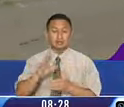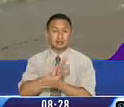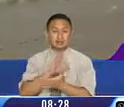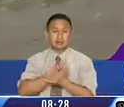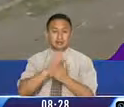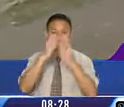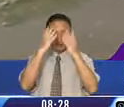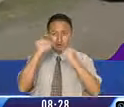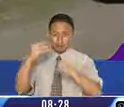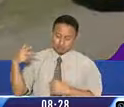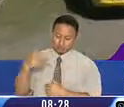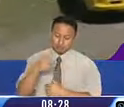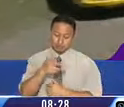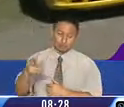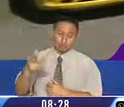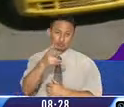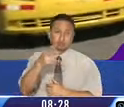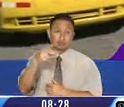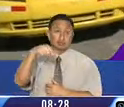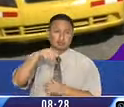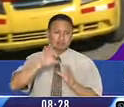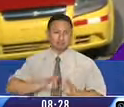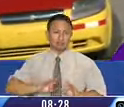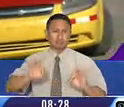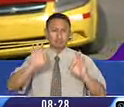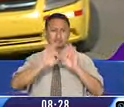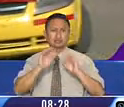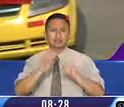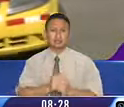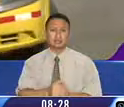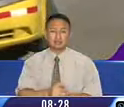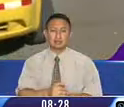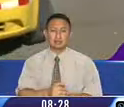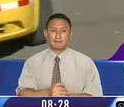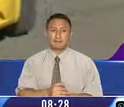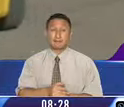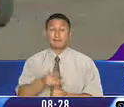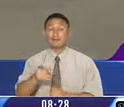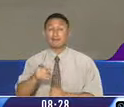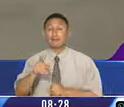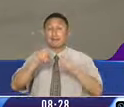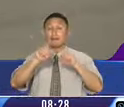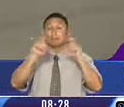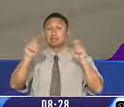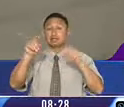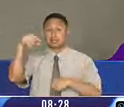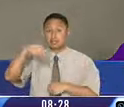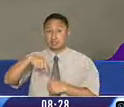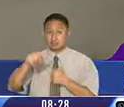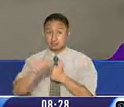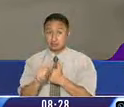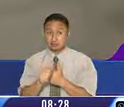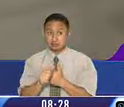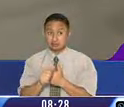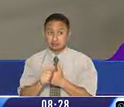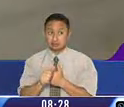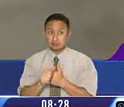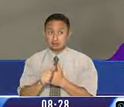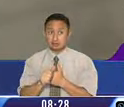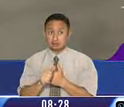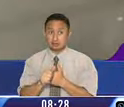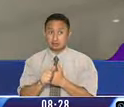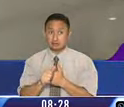familias, ya que es tan importante también a la empresa de acá que tenemos, Aerosonovel,